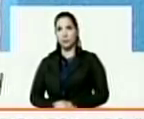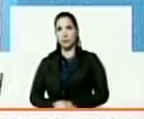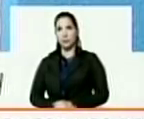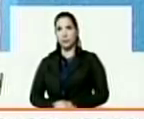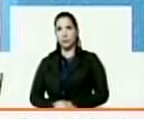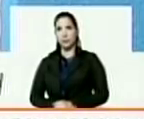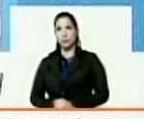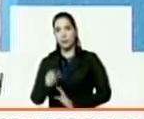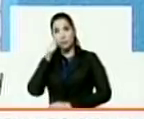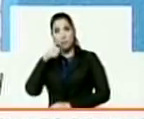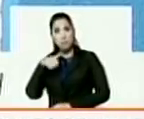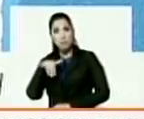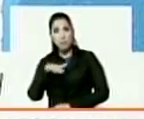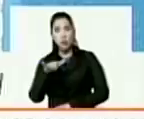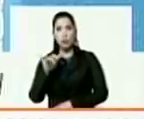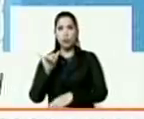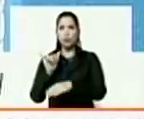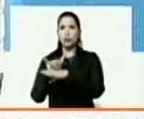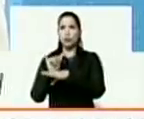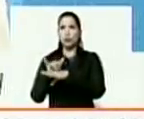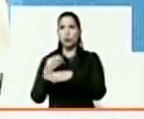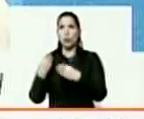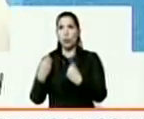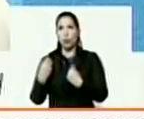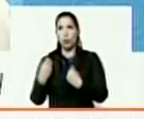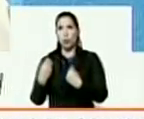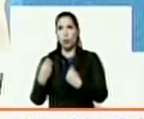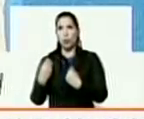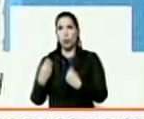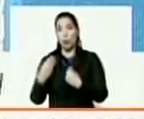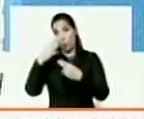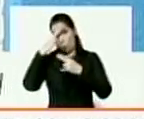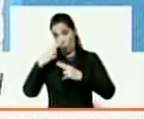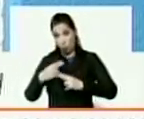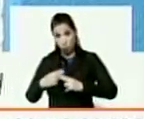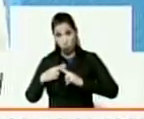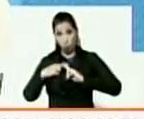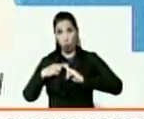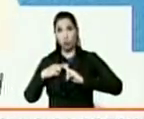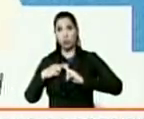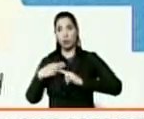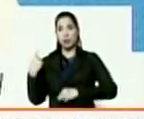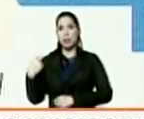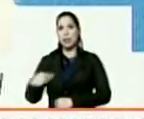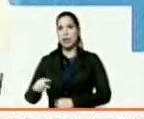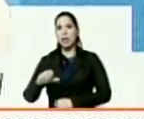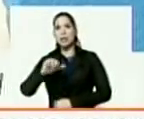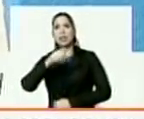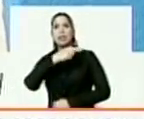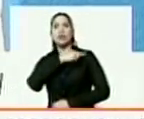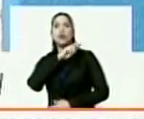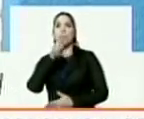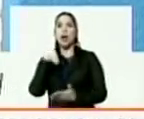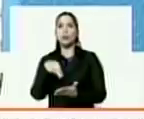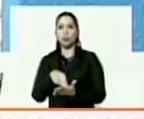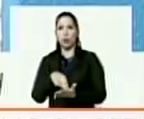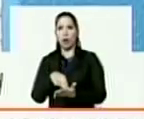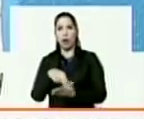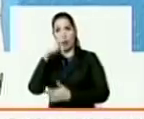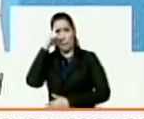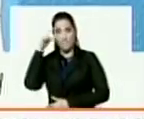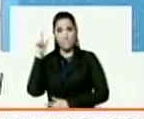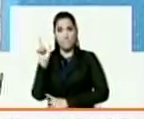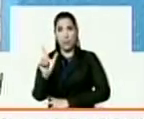pueblo de sucre como su creencia y como su crista es un honor tener a la dirección nacional del partido